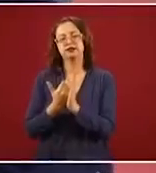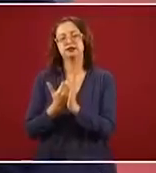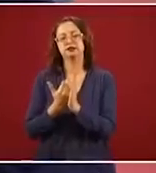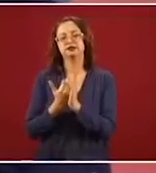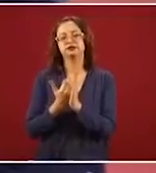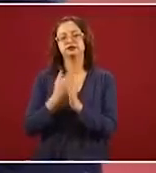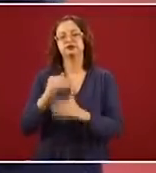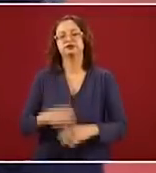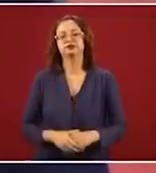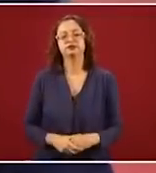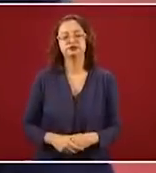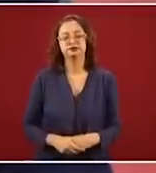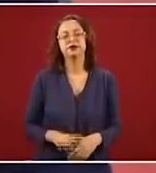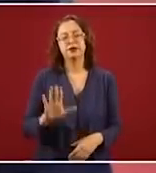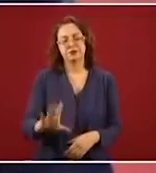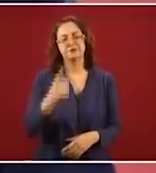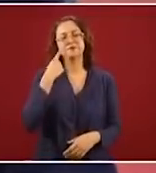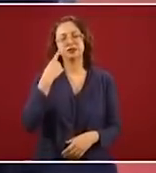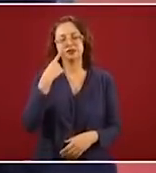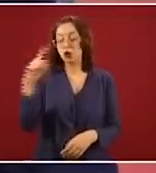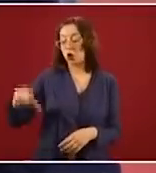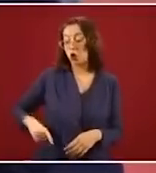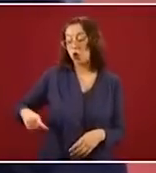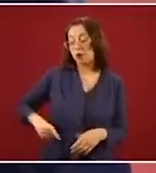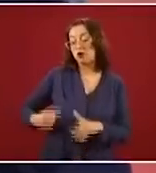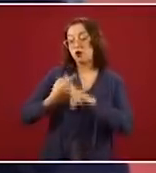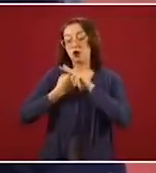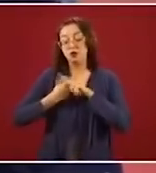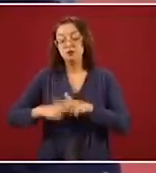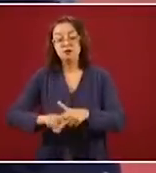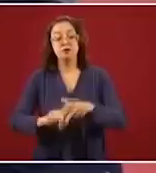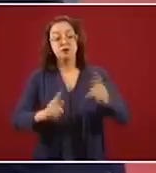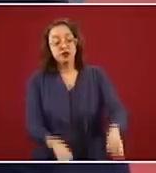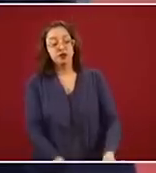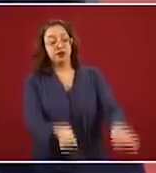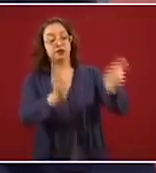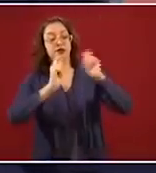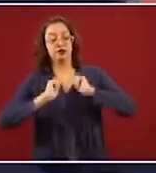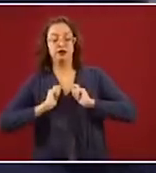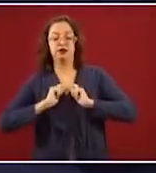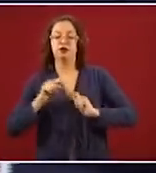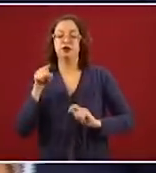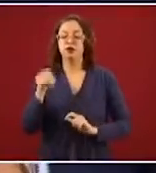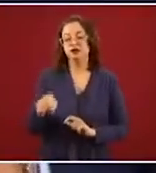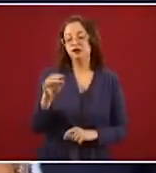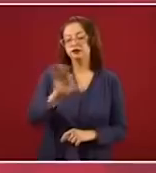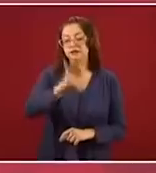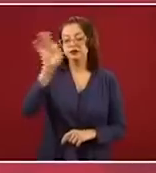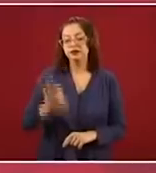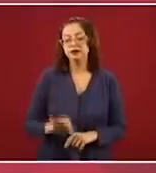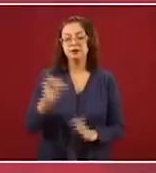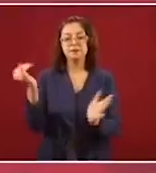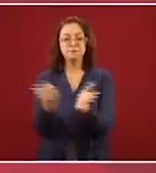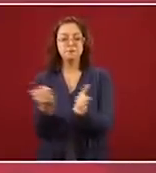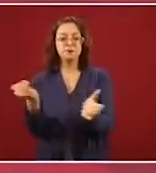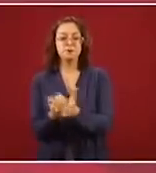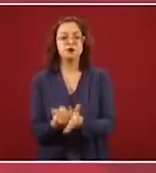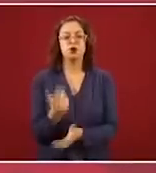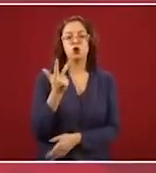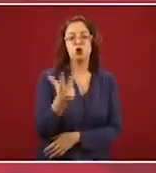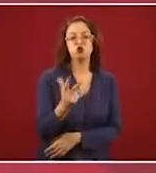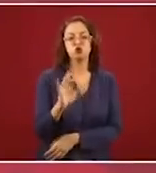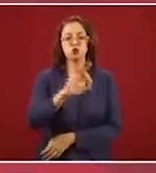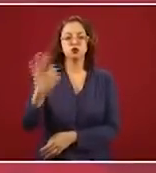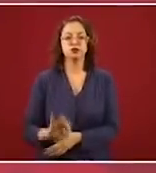Cuando llegamos teníamos que estar pagando tasas en Pemex del